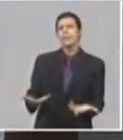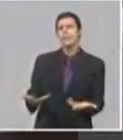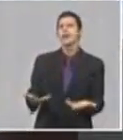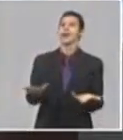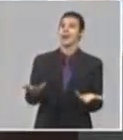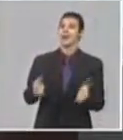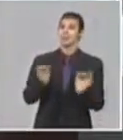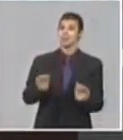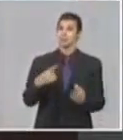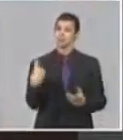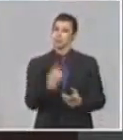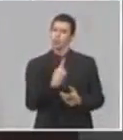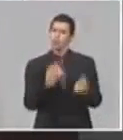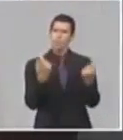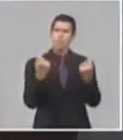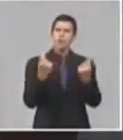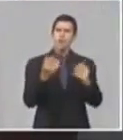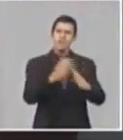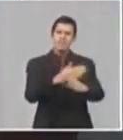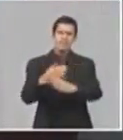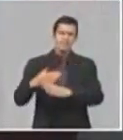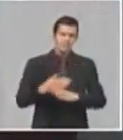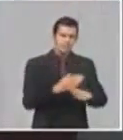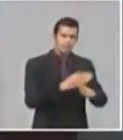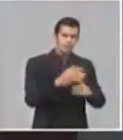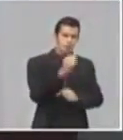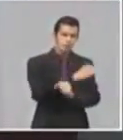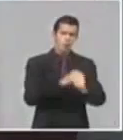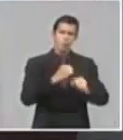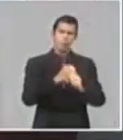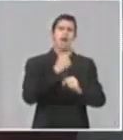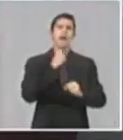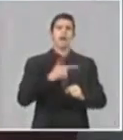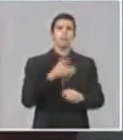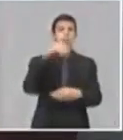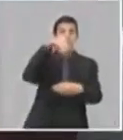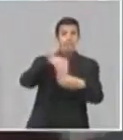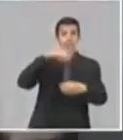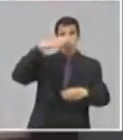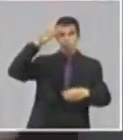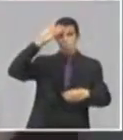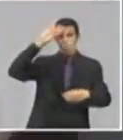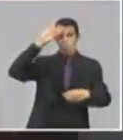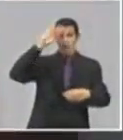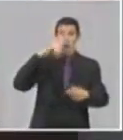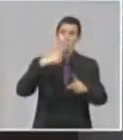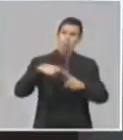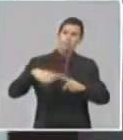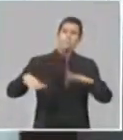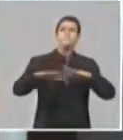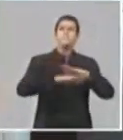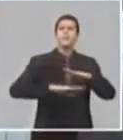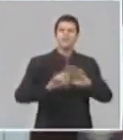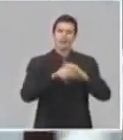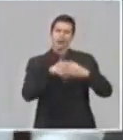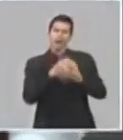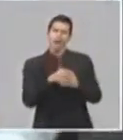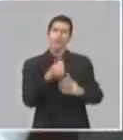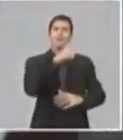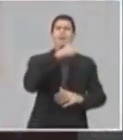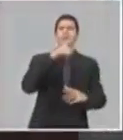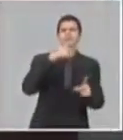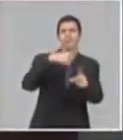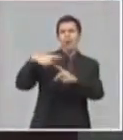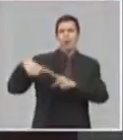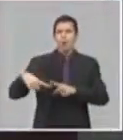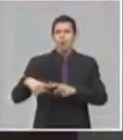introducción de la industria de la ciudad que la industria nacional se convierta en una fuente de productos parece us tiempo para nosotros y además tener un dinero también que nos